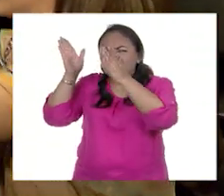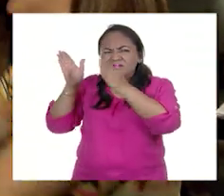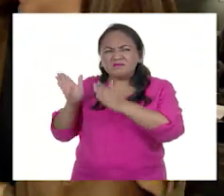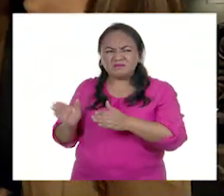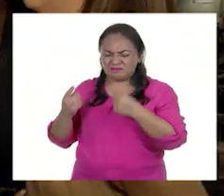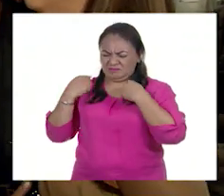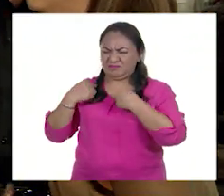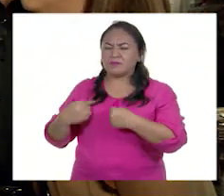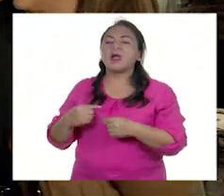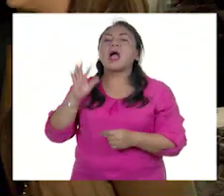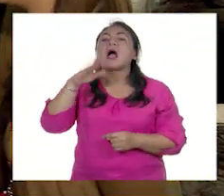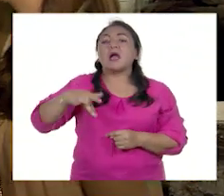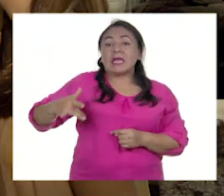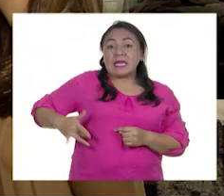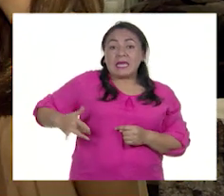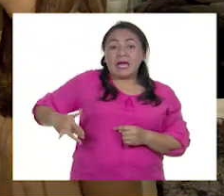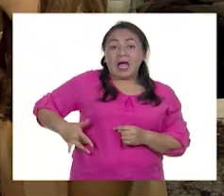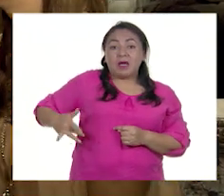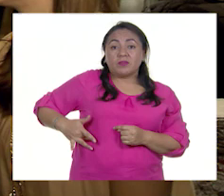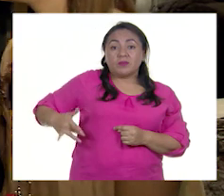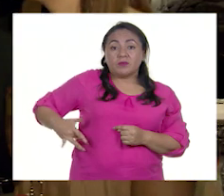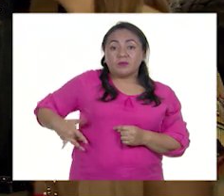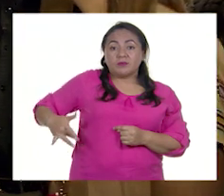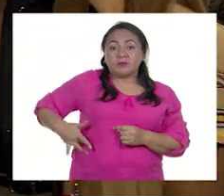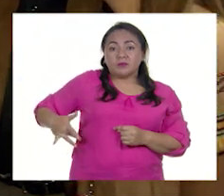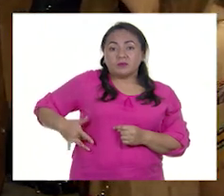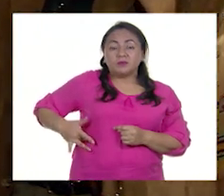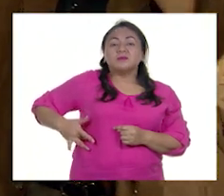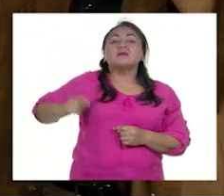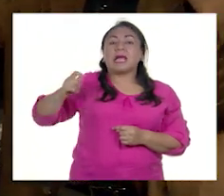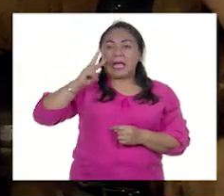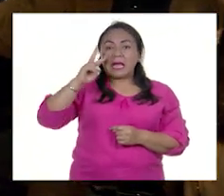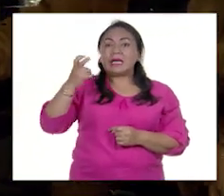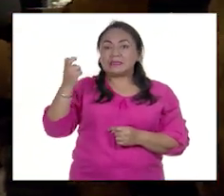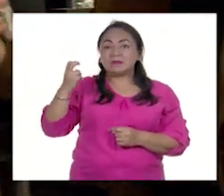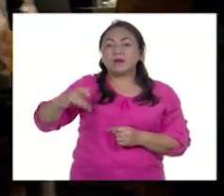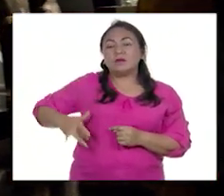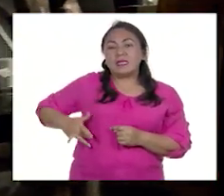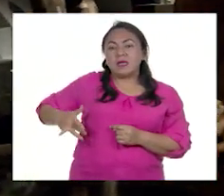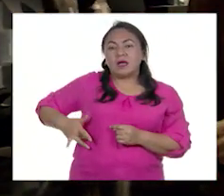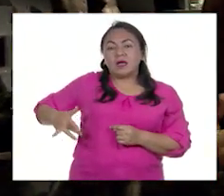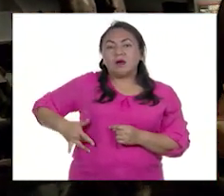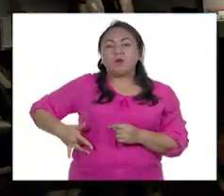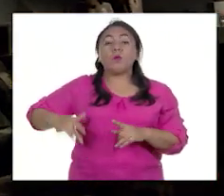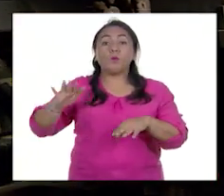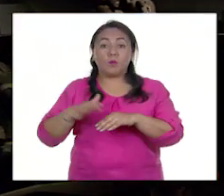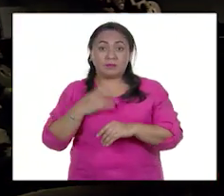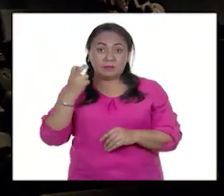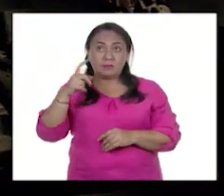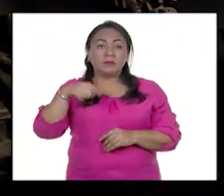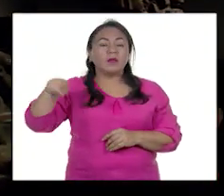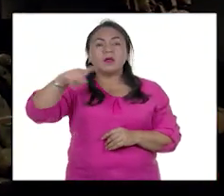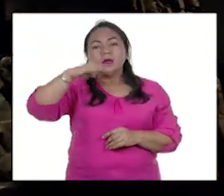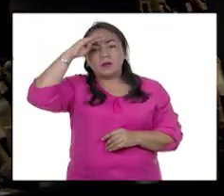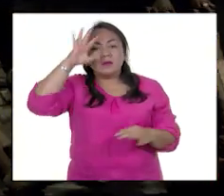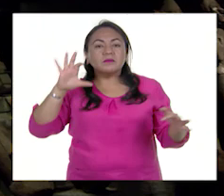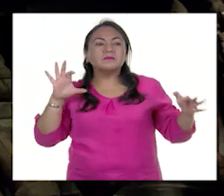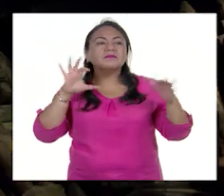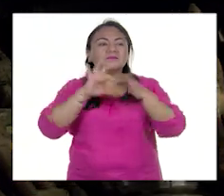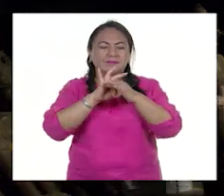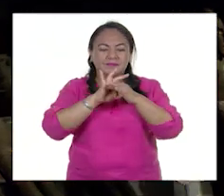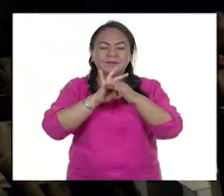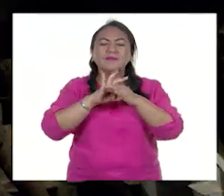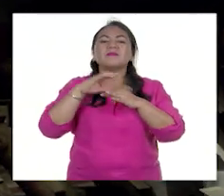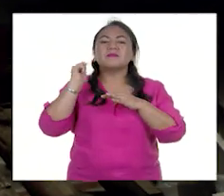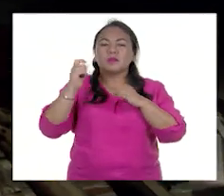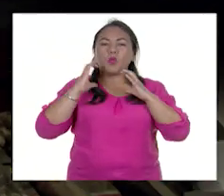sale cuelga como de- es un hígado, es una representación del hígado, porque ellos asociaban las distintas